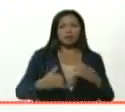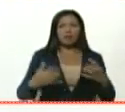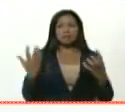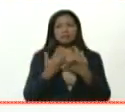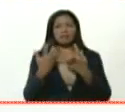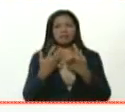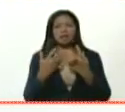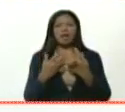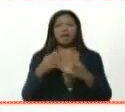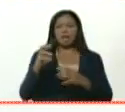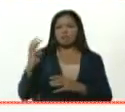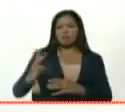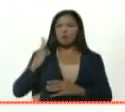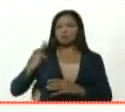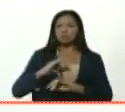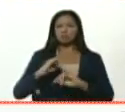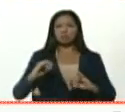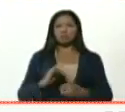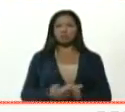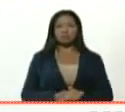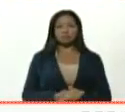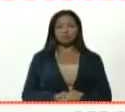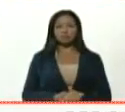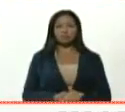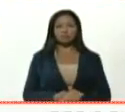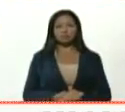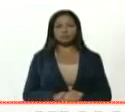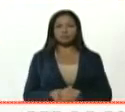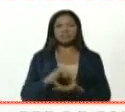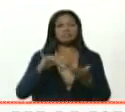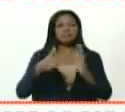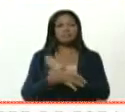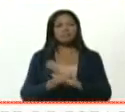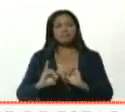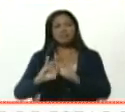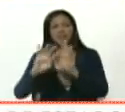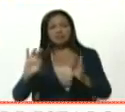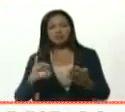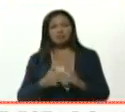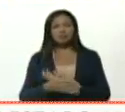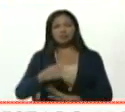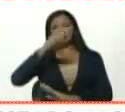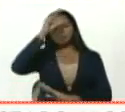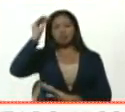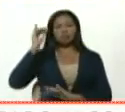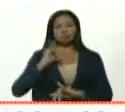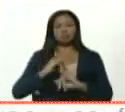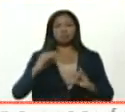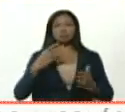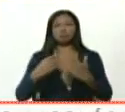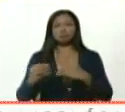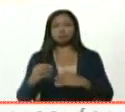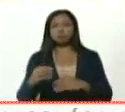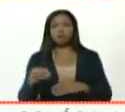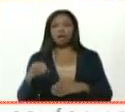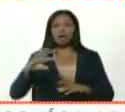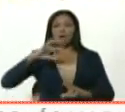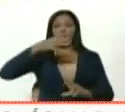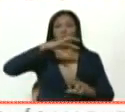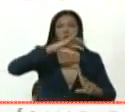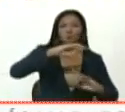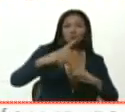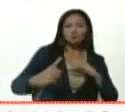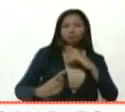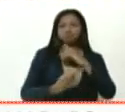la Casa Blanca. Por eso es que Trump se lleva al títere vendepatria Guaidó para